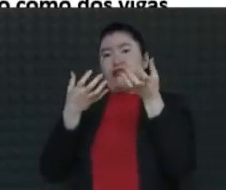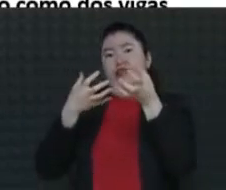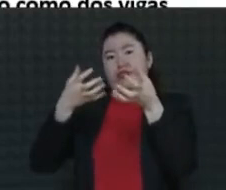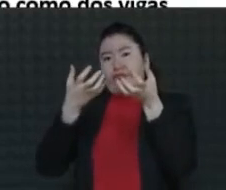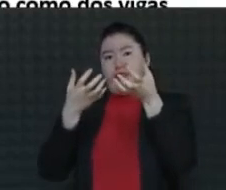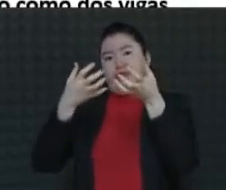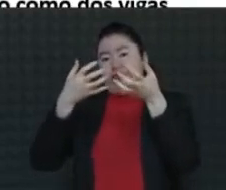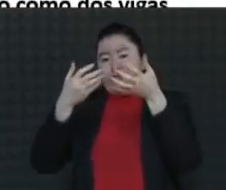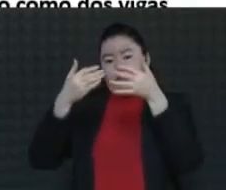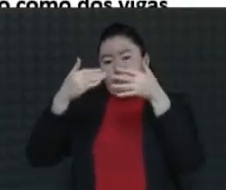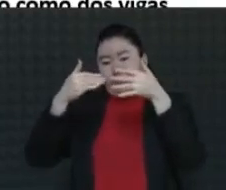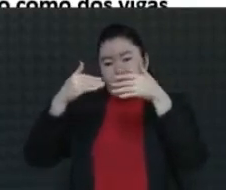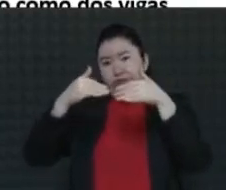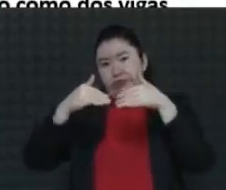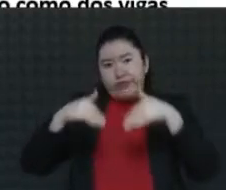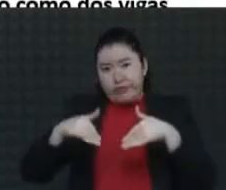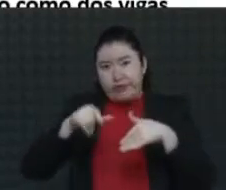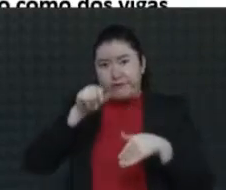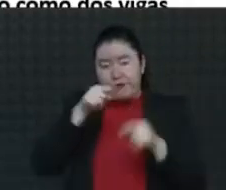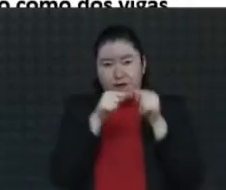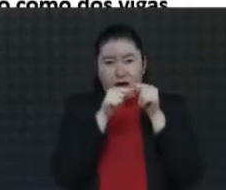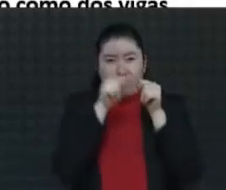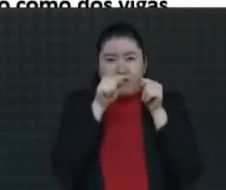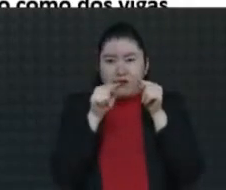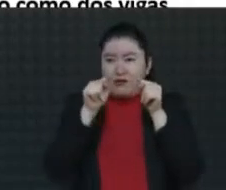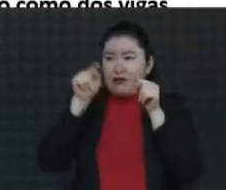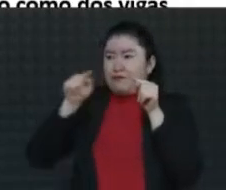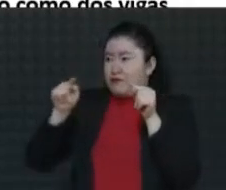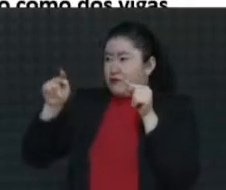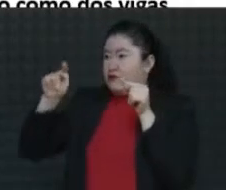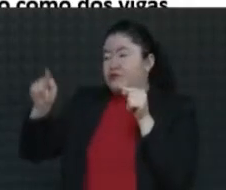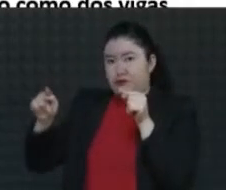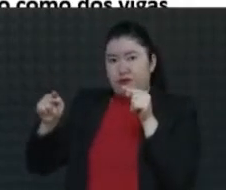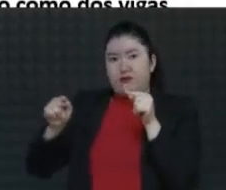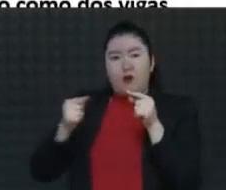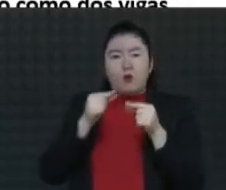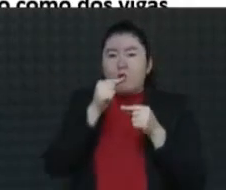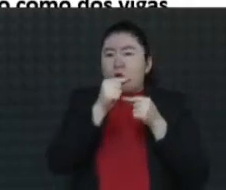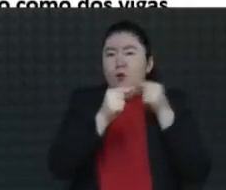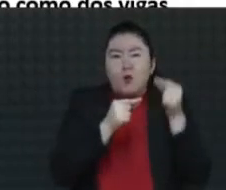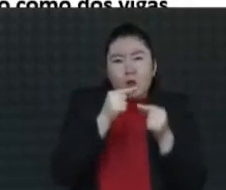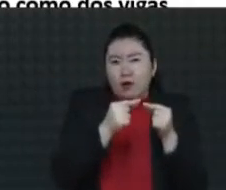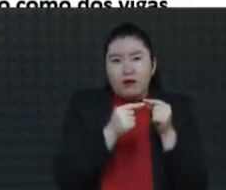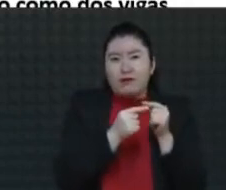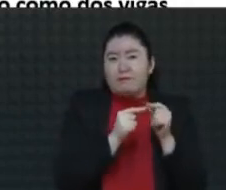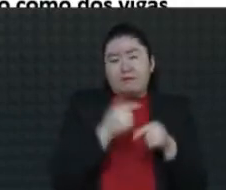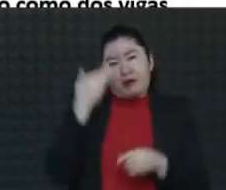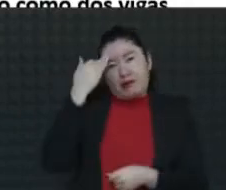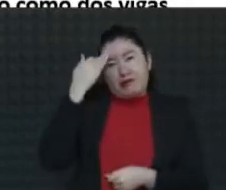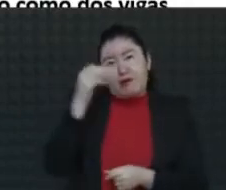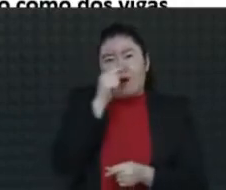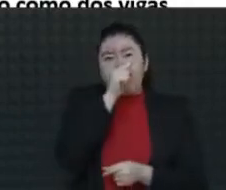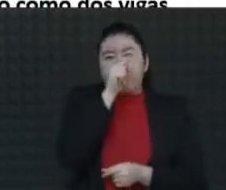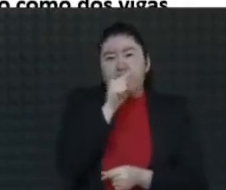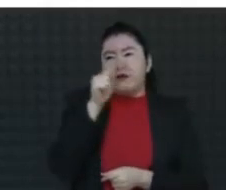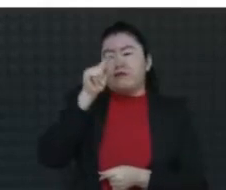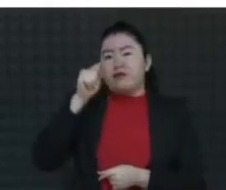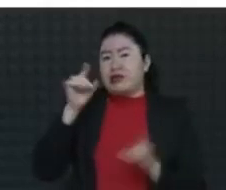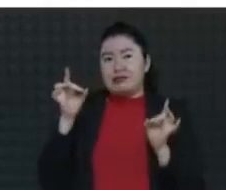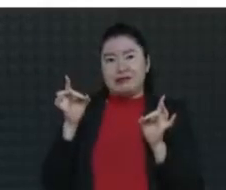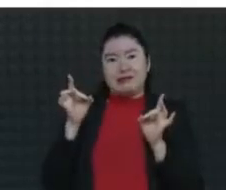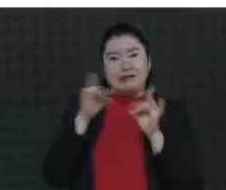la iniciación y propagación de grietas de fatiga que redujeron aún más la capacidad de la estructura para soportar la